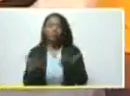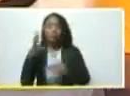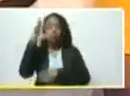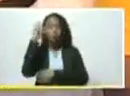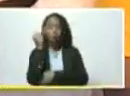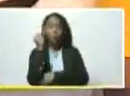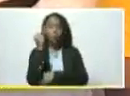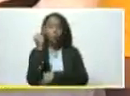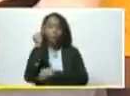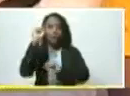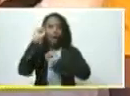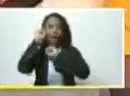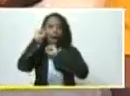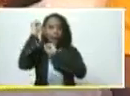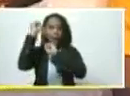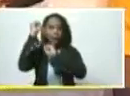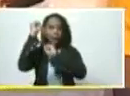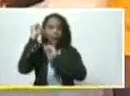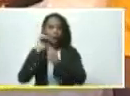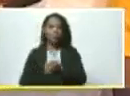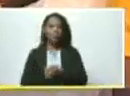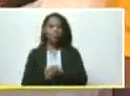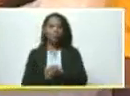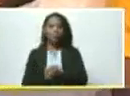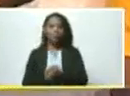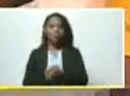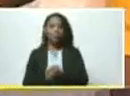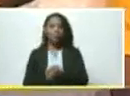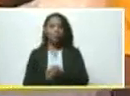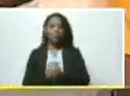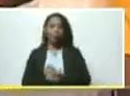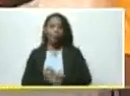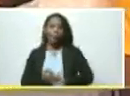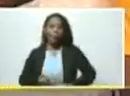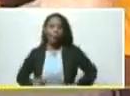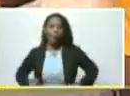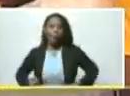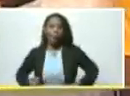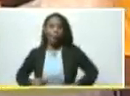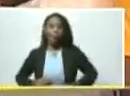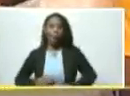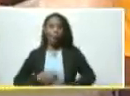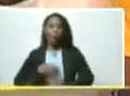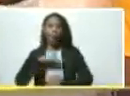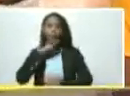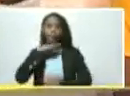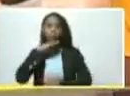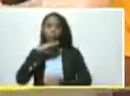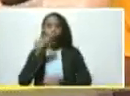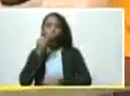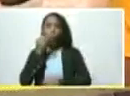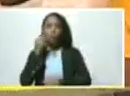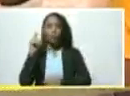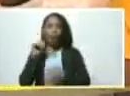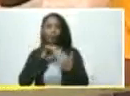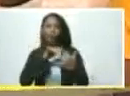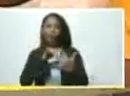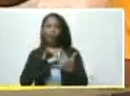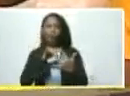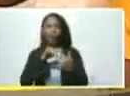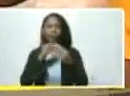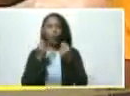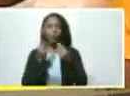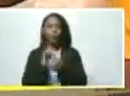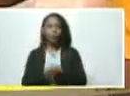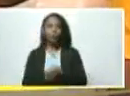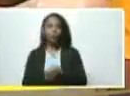logrado vencer la desnutrición a donde nos han querido llevar con toda esta guerra económica.